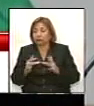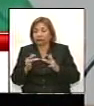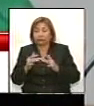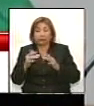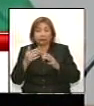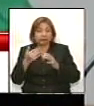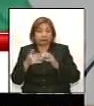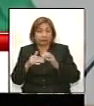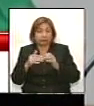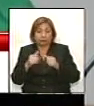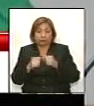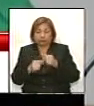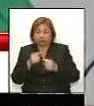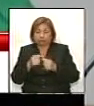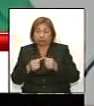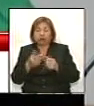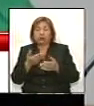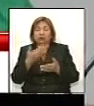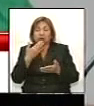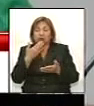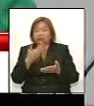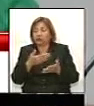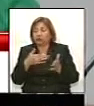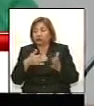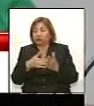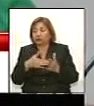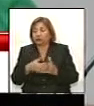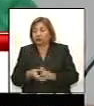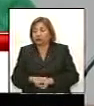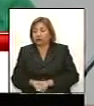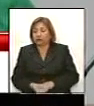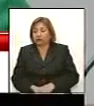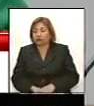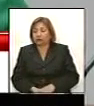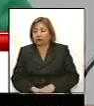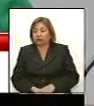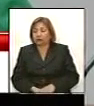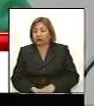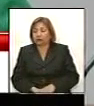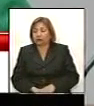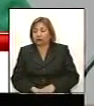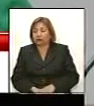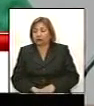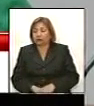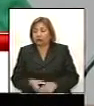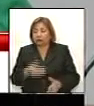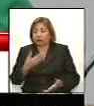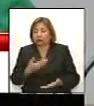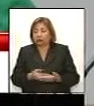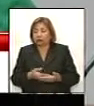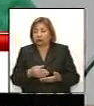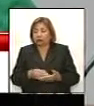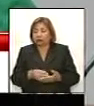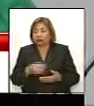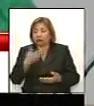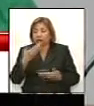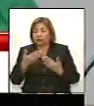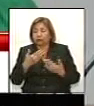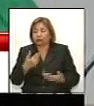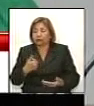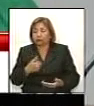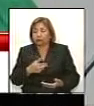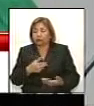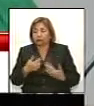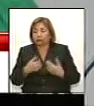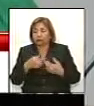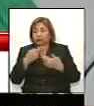eso es algo en lo que estamos entrampadas y no funciona. Y sobre el, para terminar, congresista, muchas gracias, sobre el caso que se comentó, nosotros ya